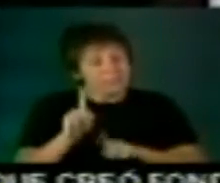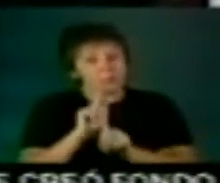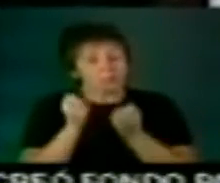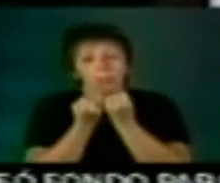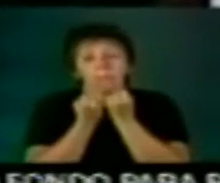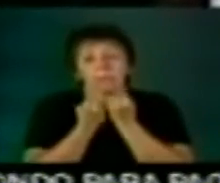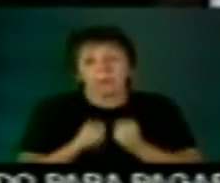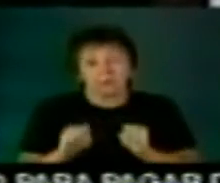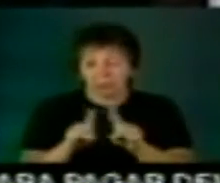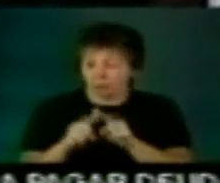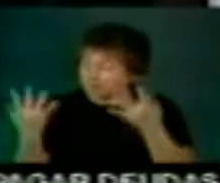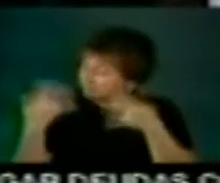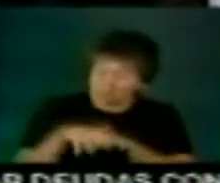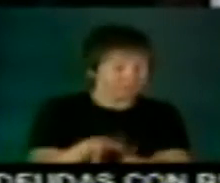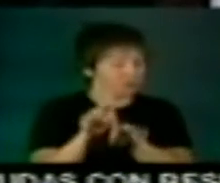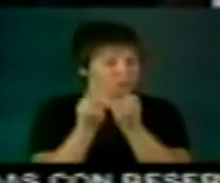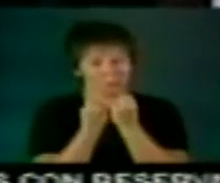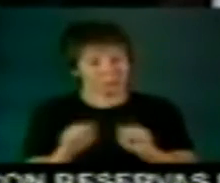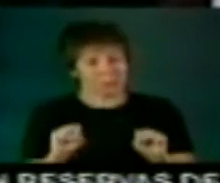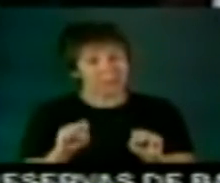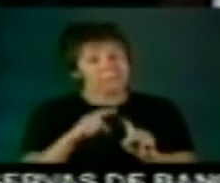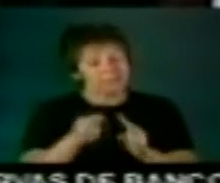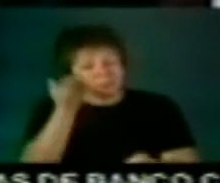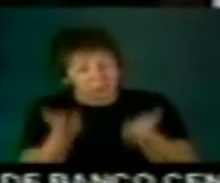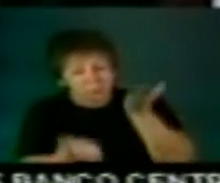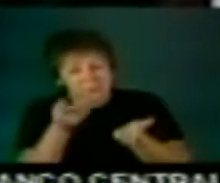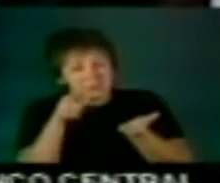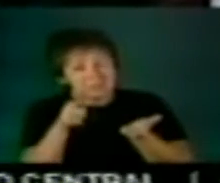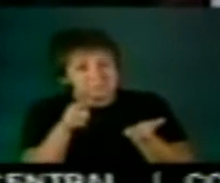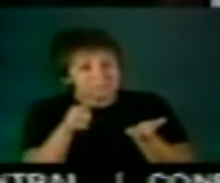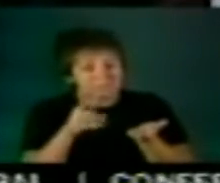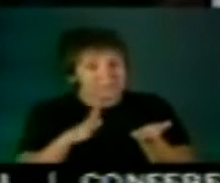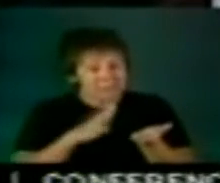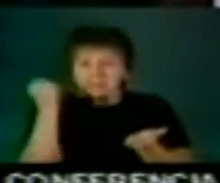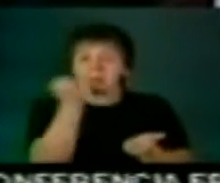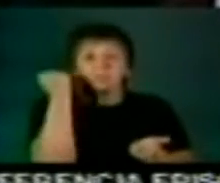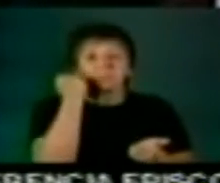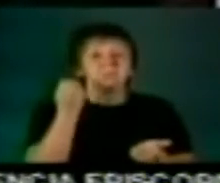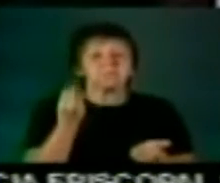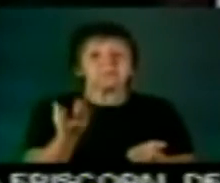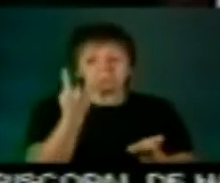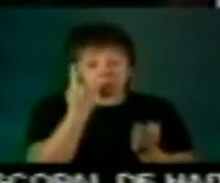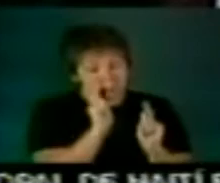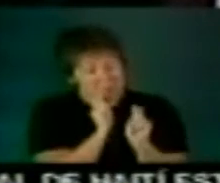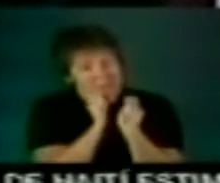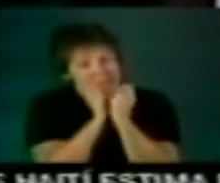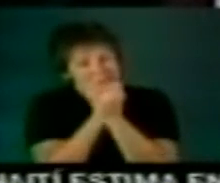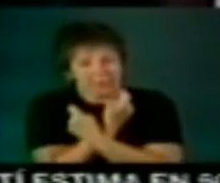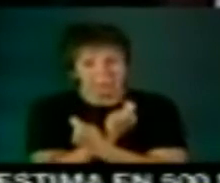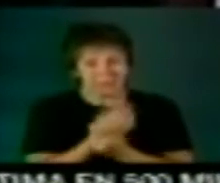cuantificar, pero a mi juicio de gran importancia. El cambio es la